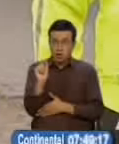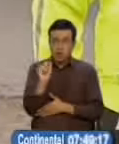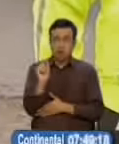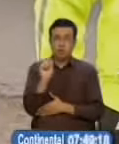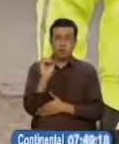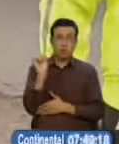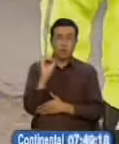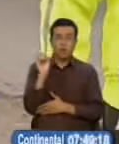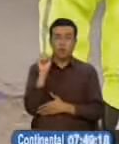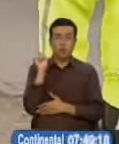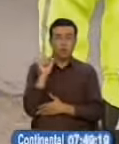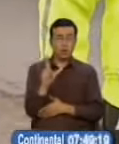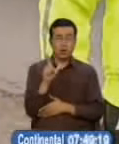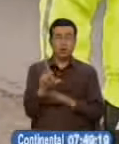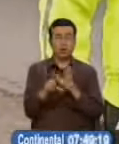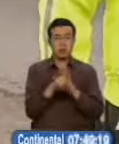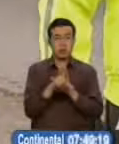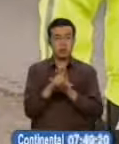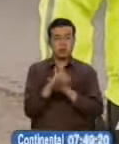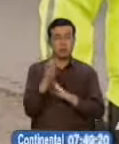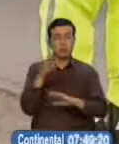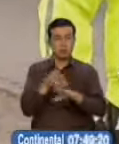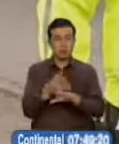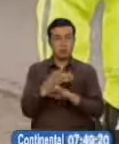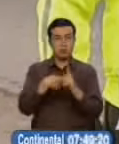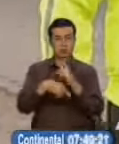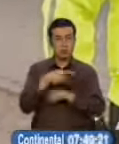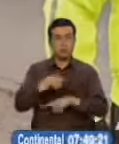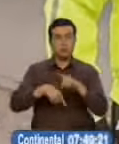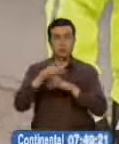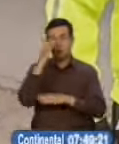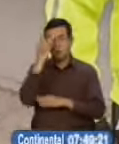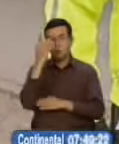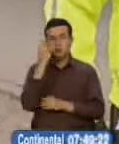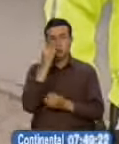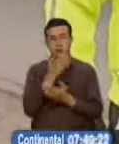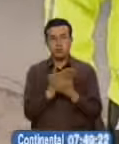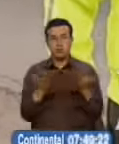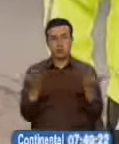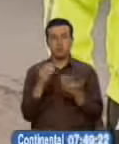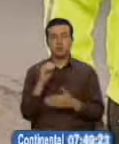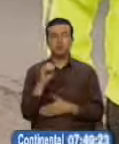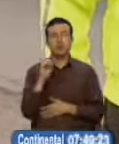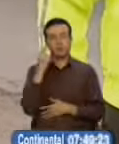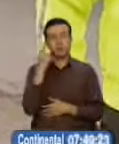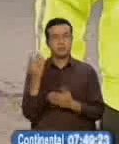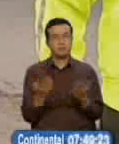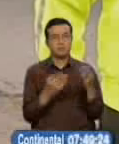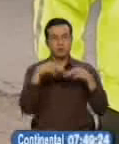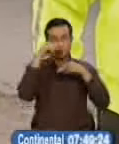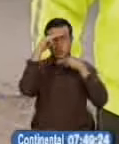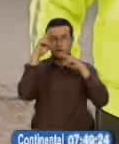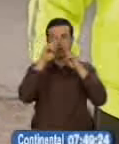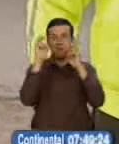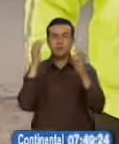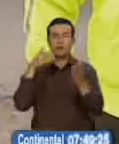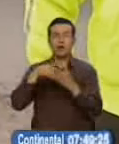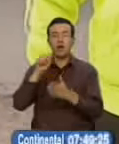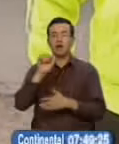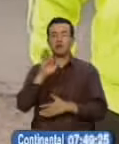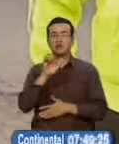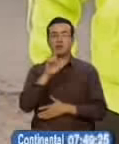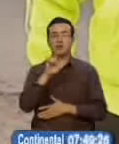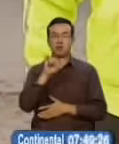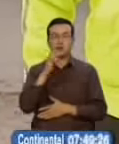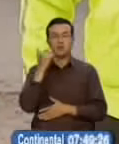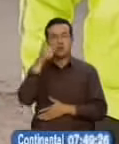racional en función de lo que dice la ley? Pero luego vamos a volver con eso, coronel, porque vamos con esta información que nos ha preparado Soledad Rodríguez acerca de la llegada del Atlético Nacional que se